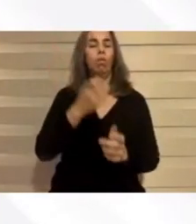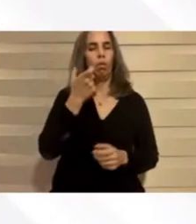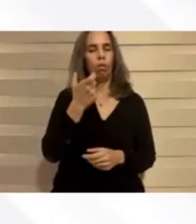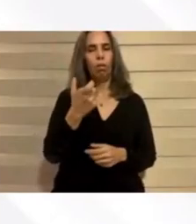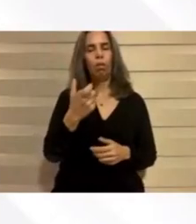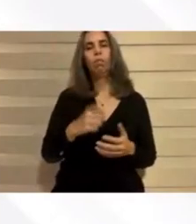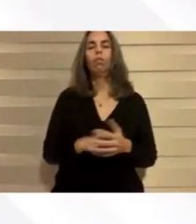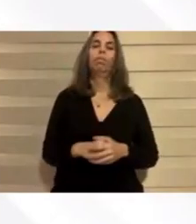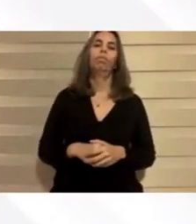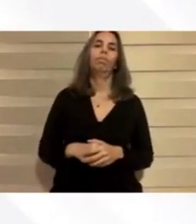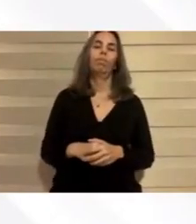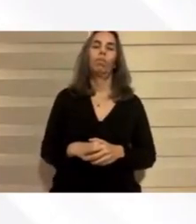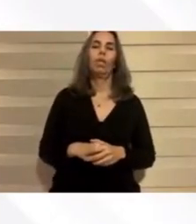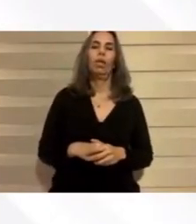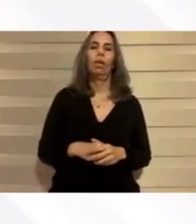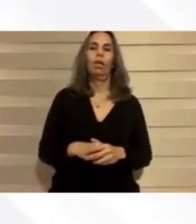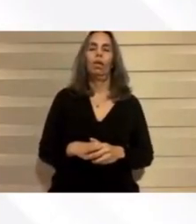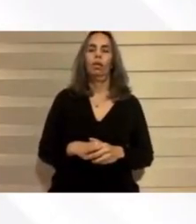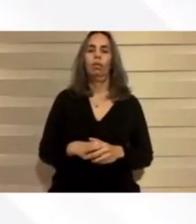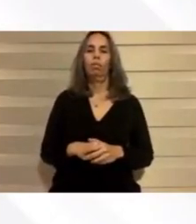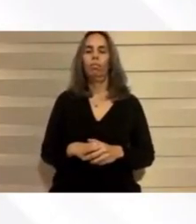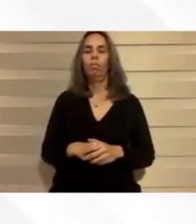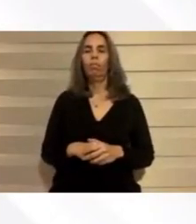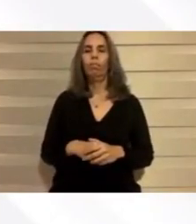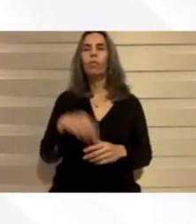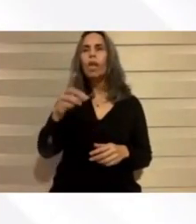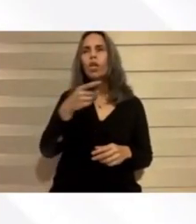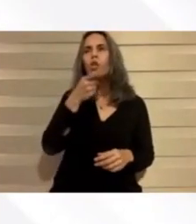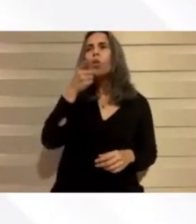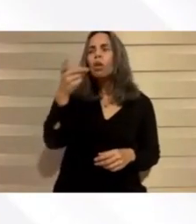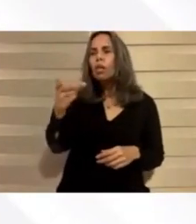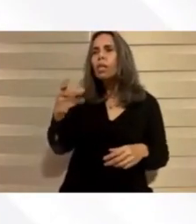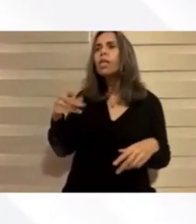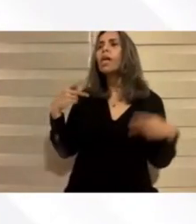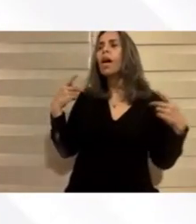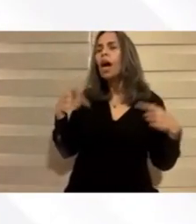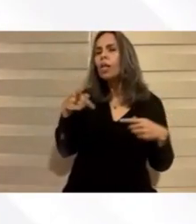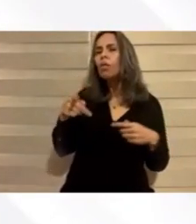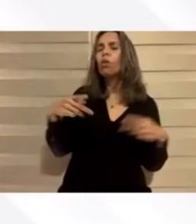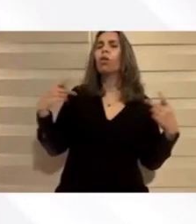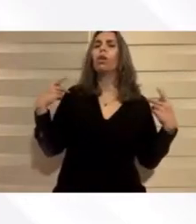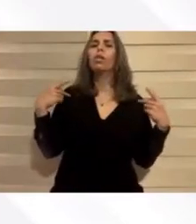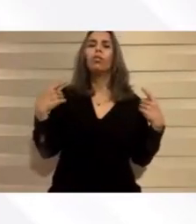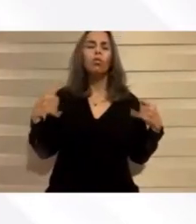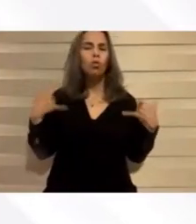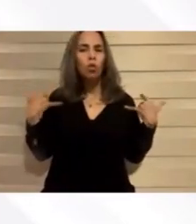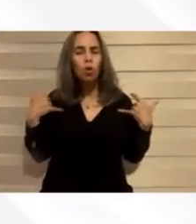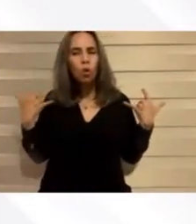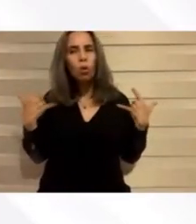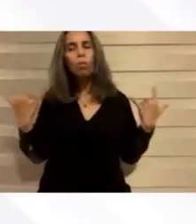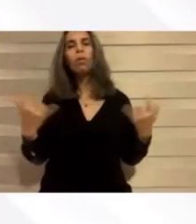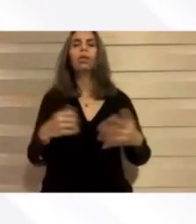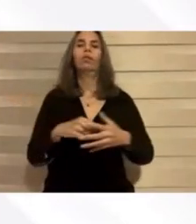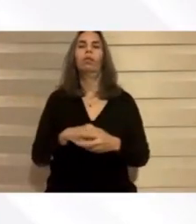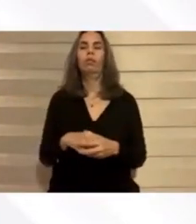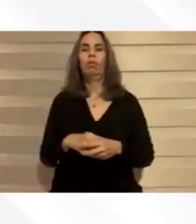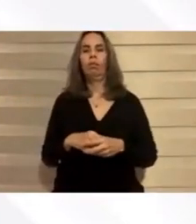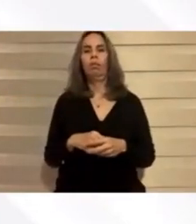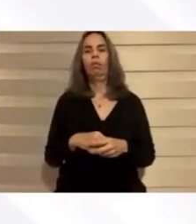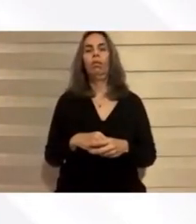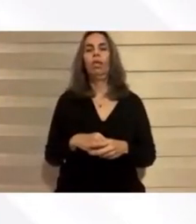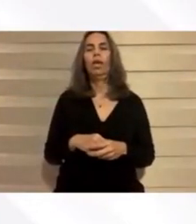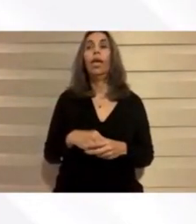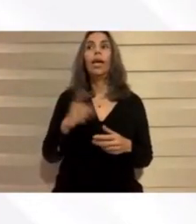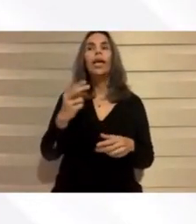yo a las chicas y también a los muchachos que se encuentran presentes el día de hoy, que la razón de que pongamos atención